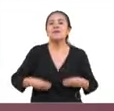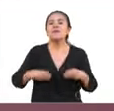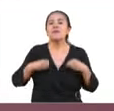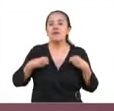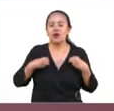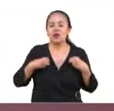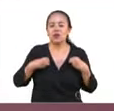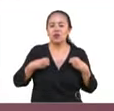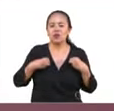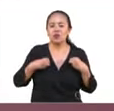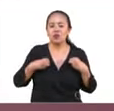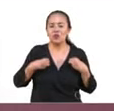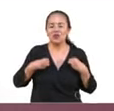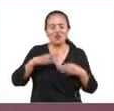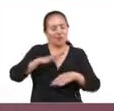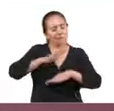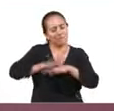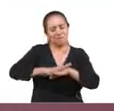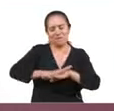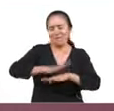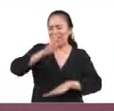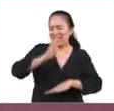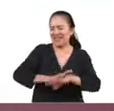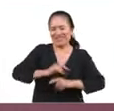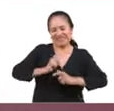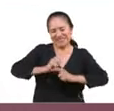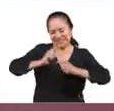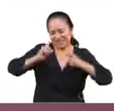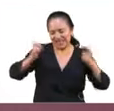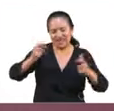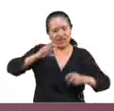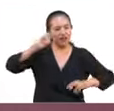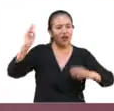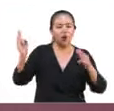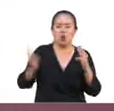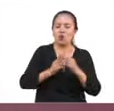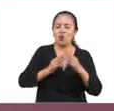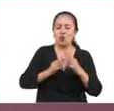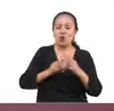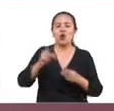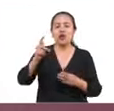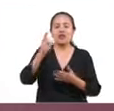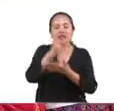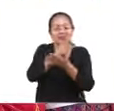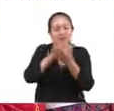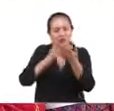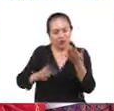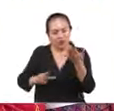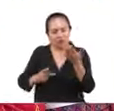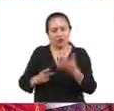de reforestación más grande del mundo. Y este programa